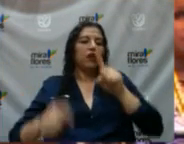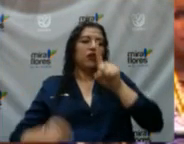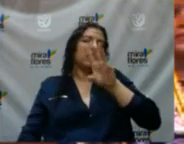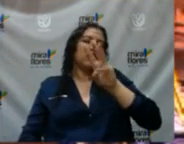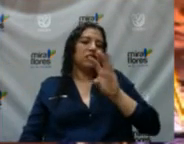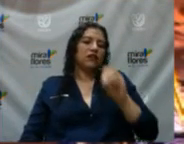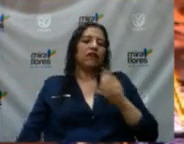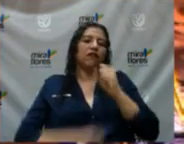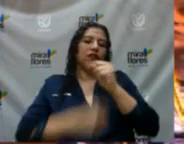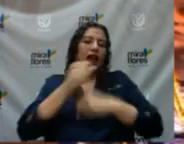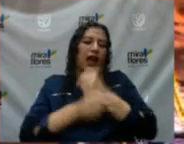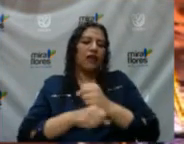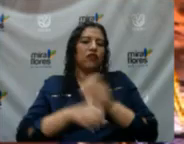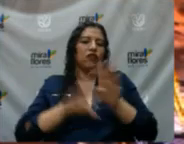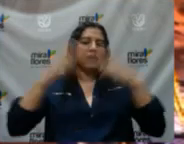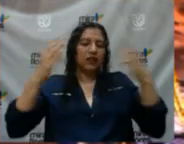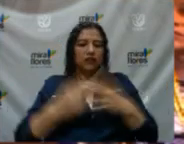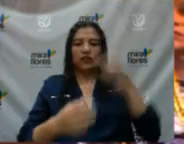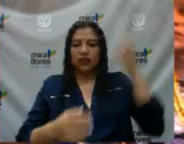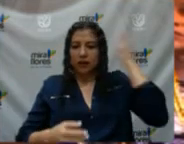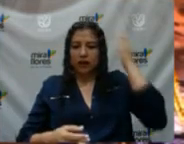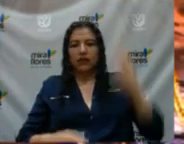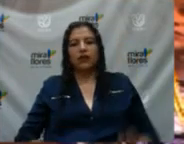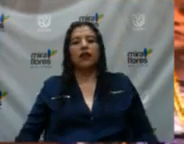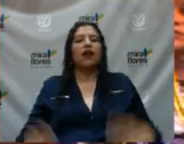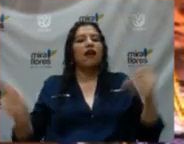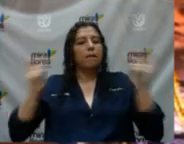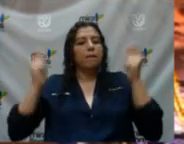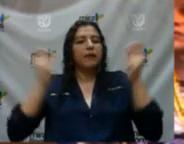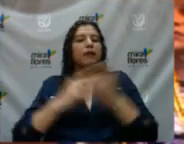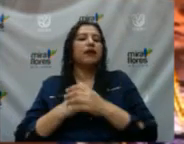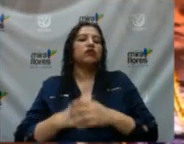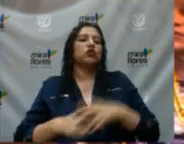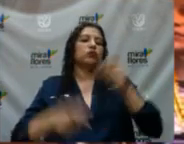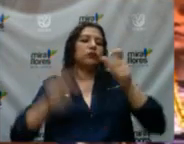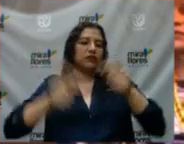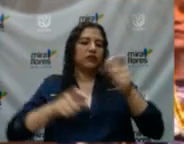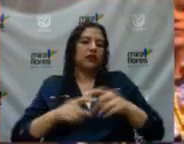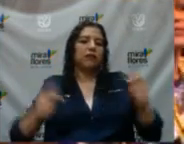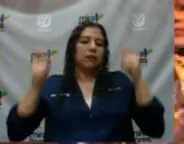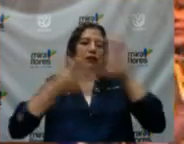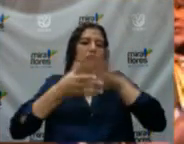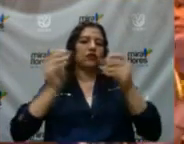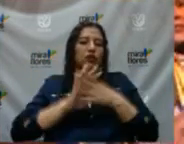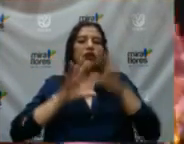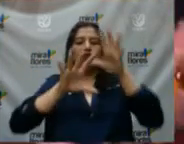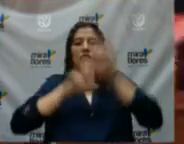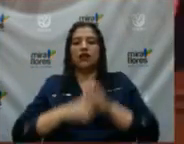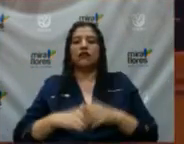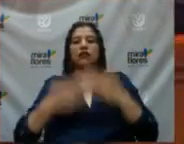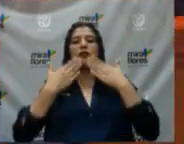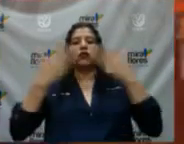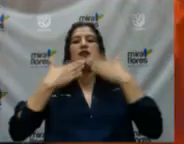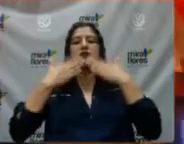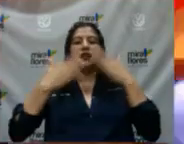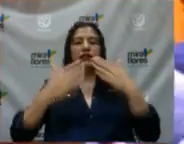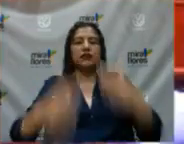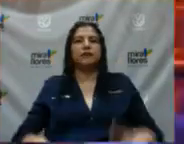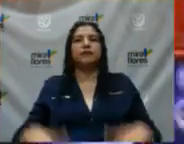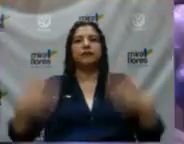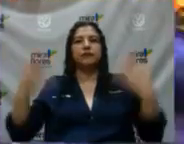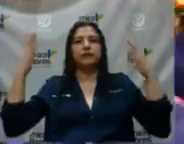distrito de Miraflores, viva su gente, viva su historia y su tradición. Muchas gracias.